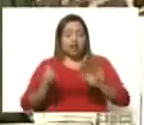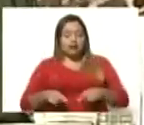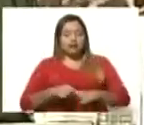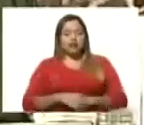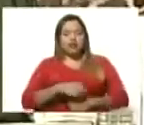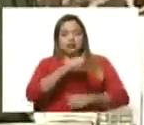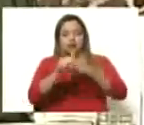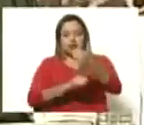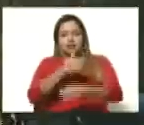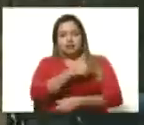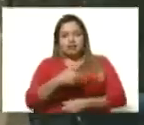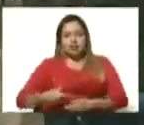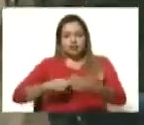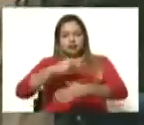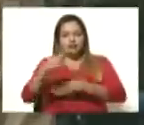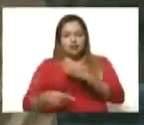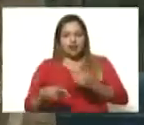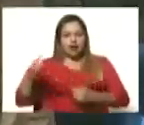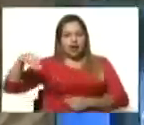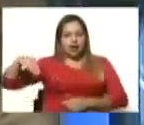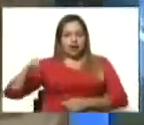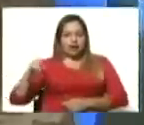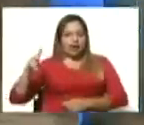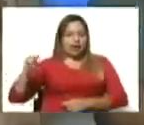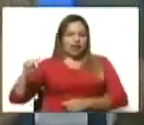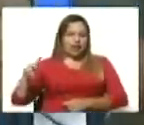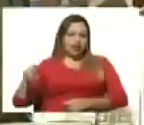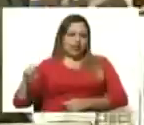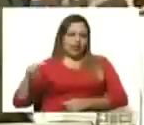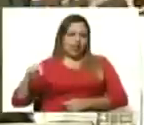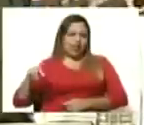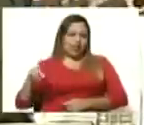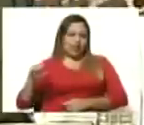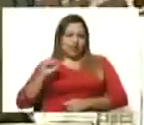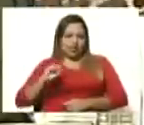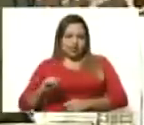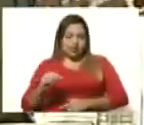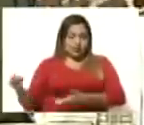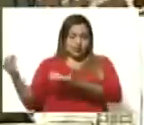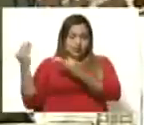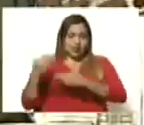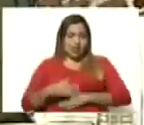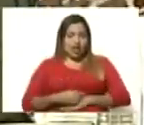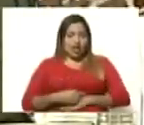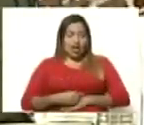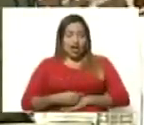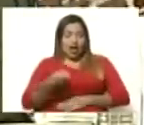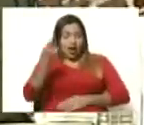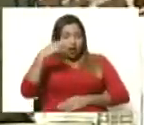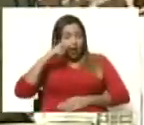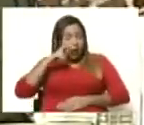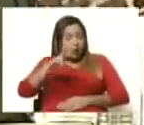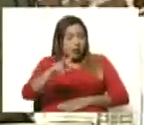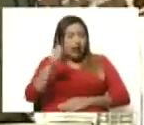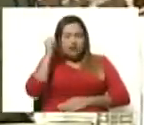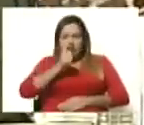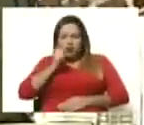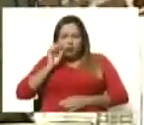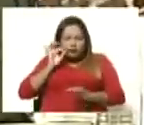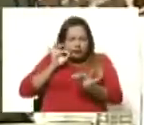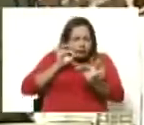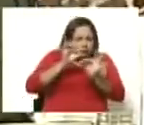Planificación Ricardo Menéndez, ayer lo vi metido el sábado hasta adentro, hasta allá, viendo toda